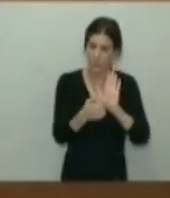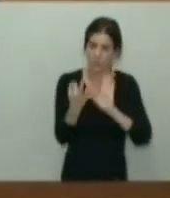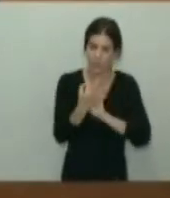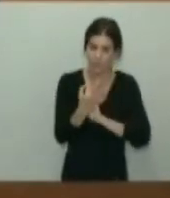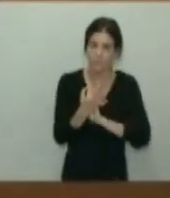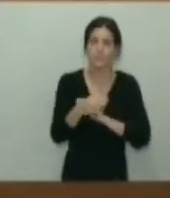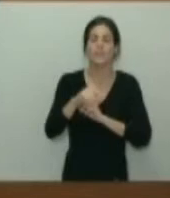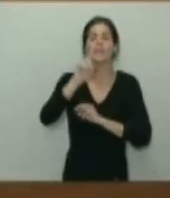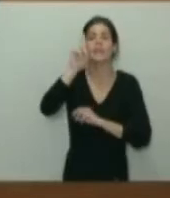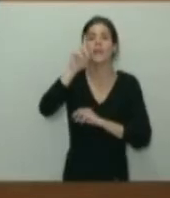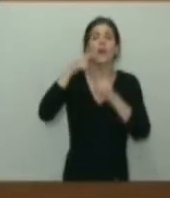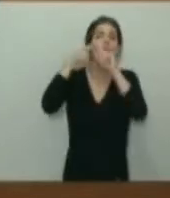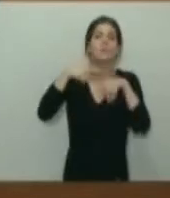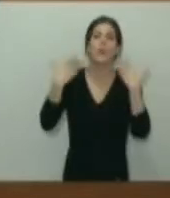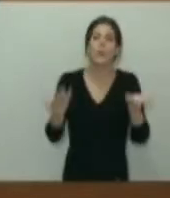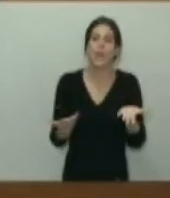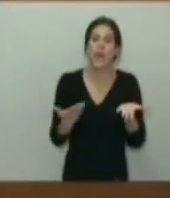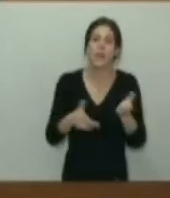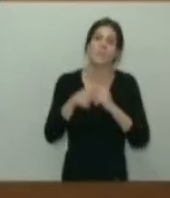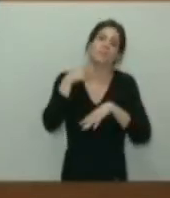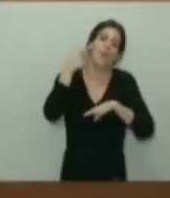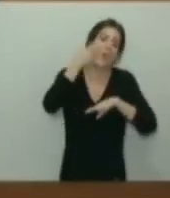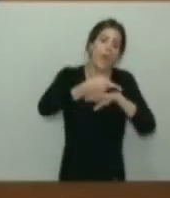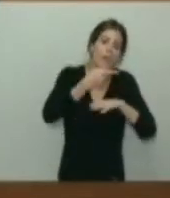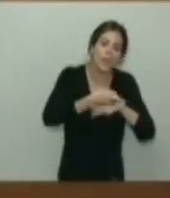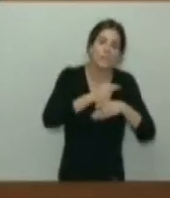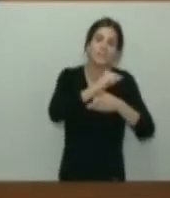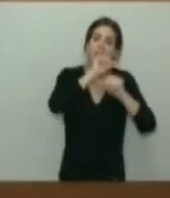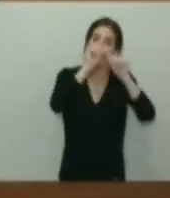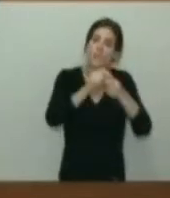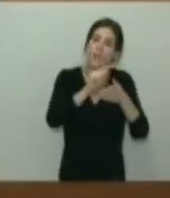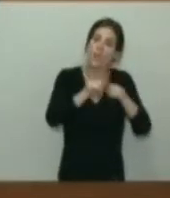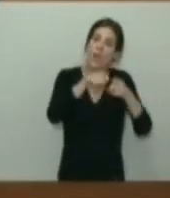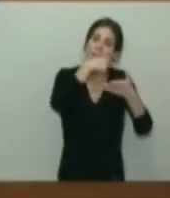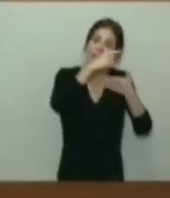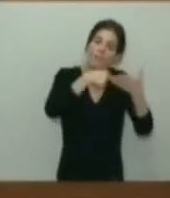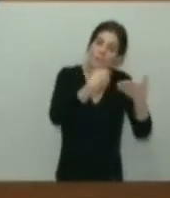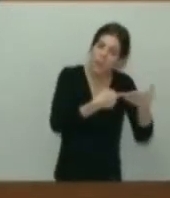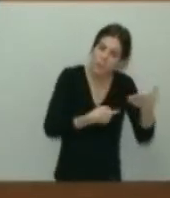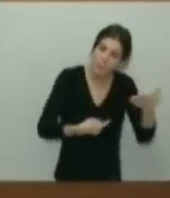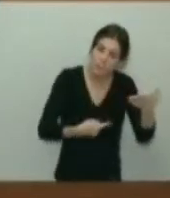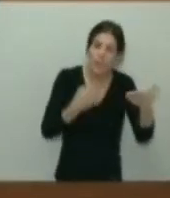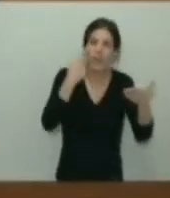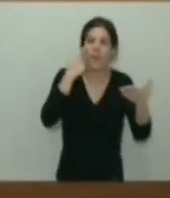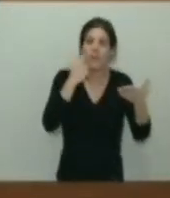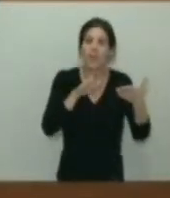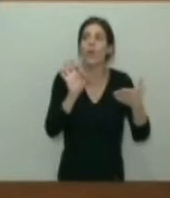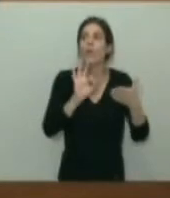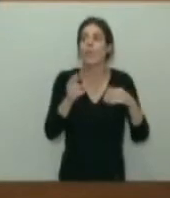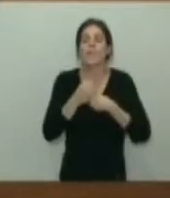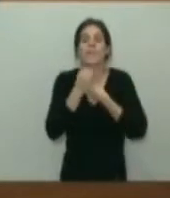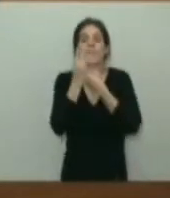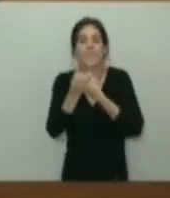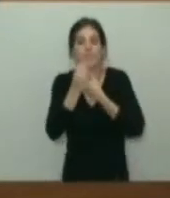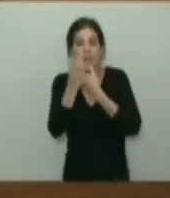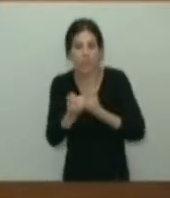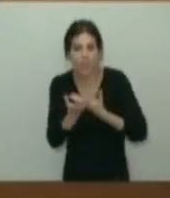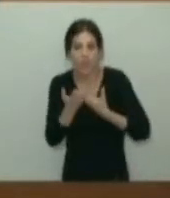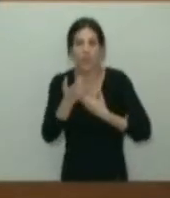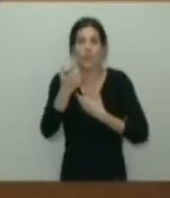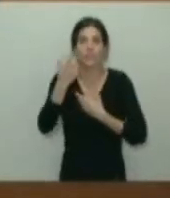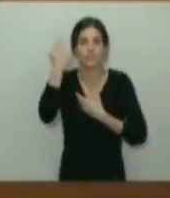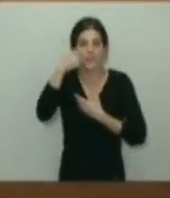una serie de obligaciones, de registros o de comunicación para que pueda ser conocido esa